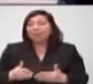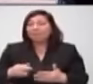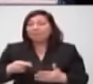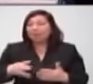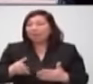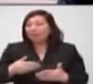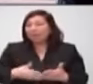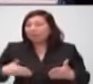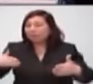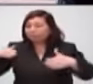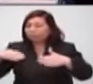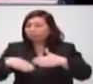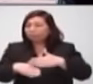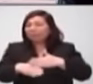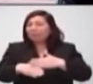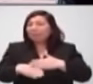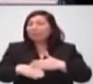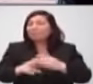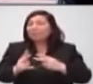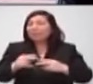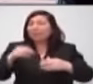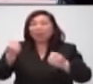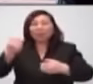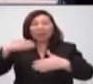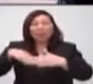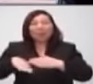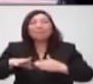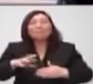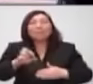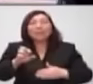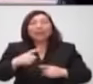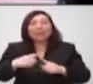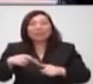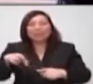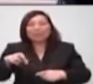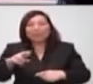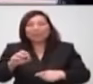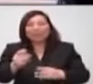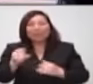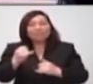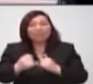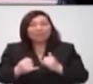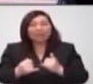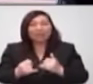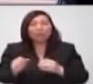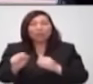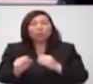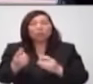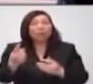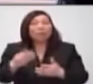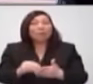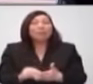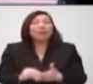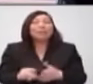par vial a la vía expresa. Ya hemos informado que la vía expresa va a terminar al final de la Panamericana Sur, pero República